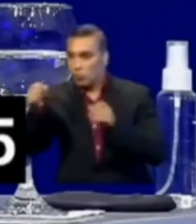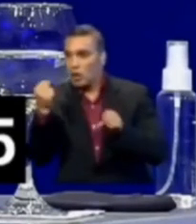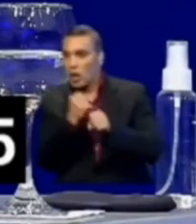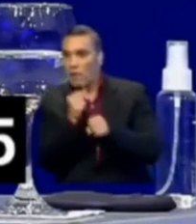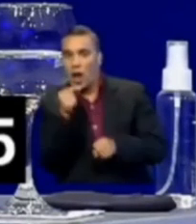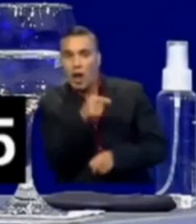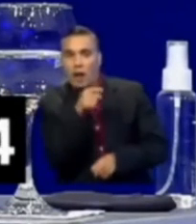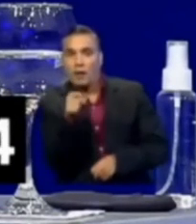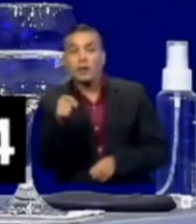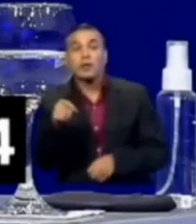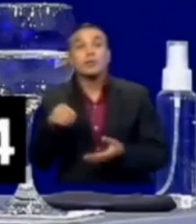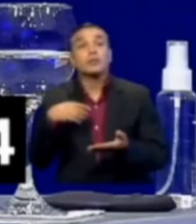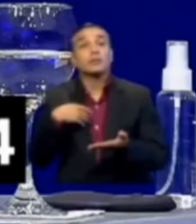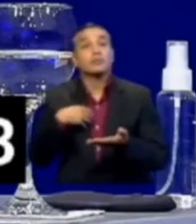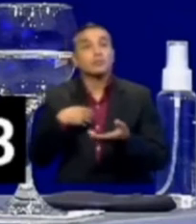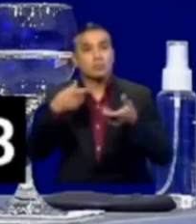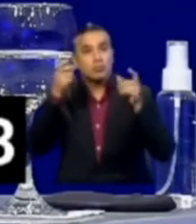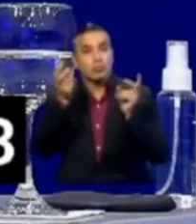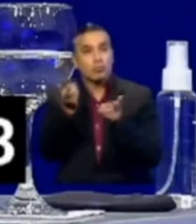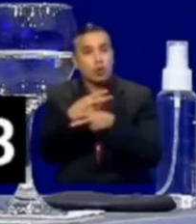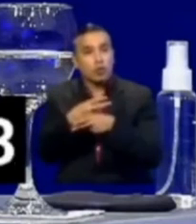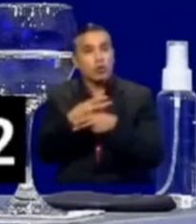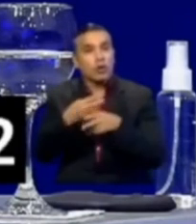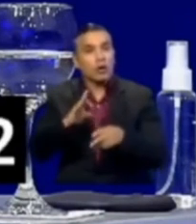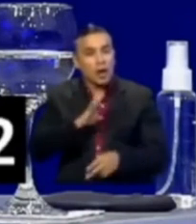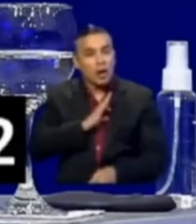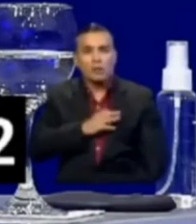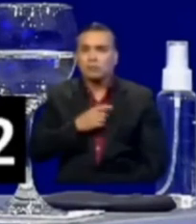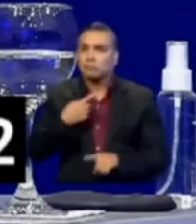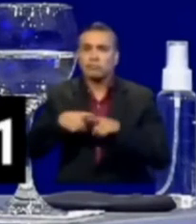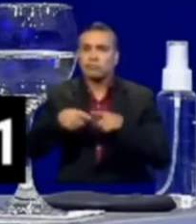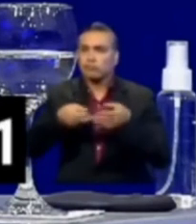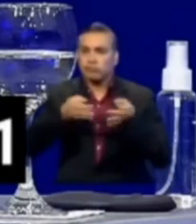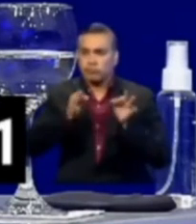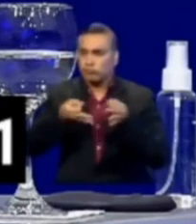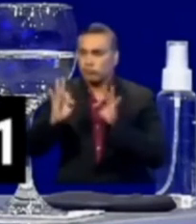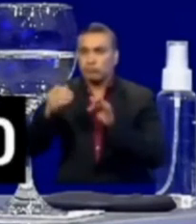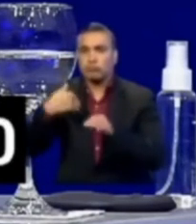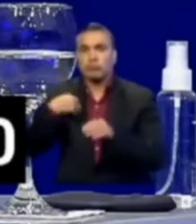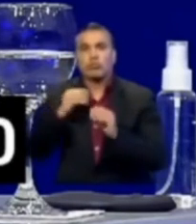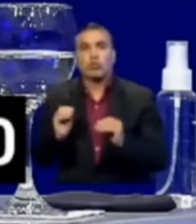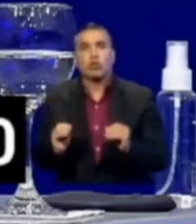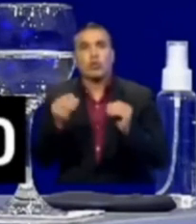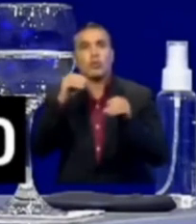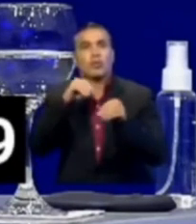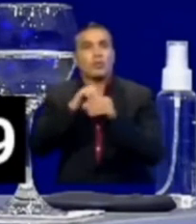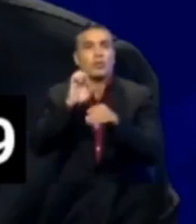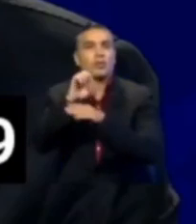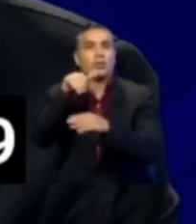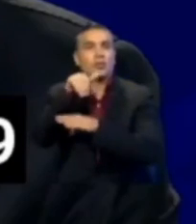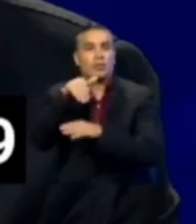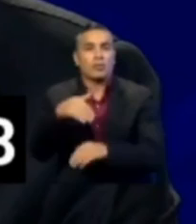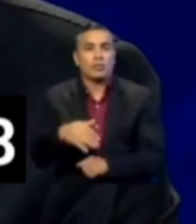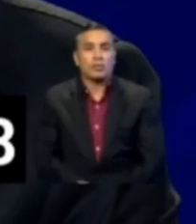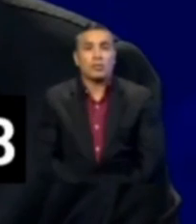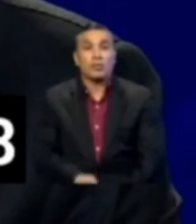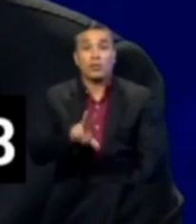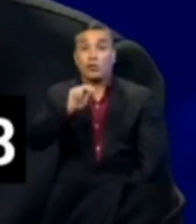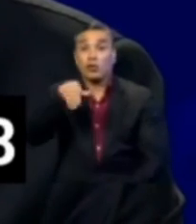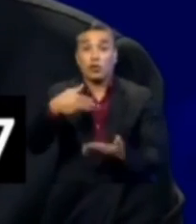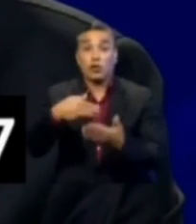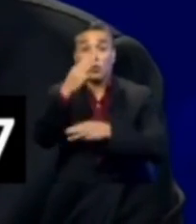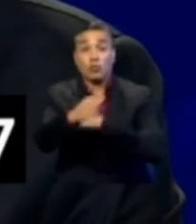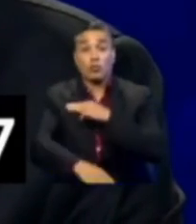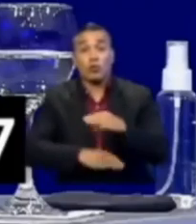profesionales, el bachillerato técnico productivo, las distintas opciones que van a tener los jóvenes ecuatorianos. No todo el